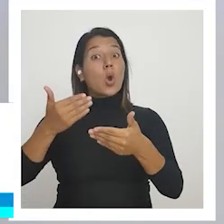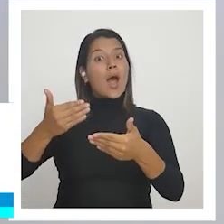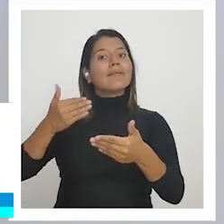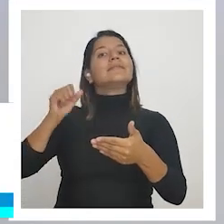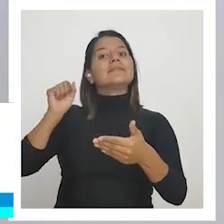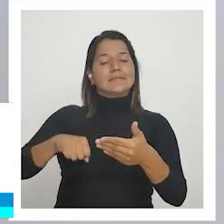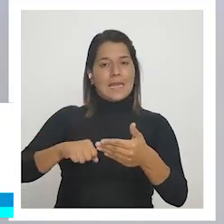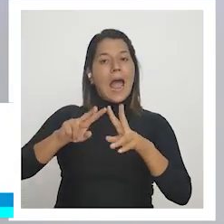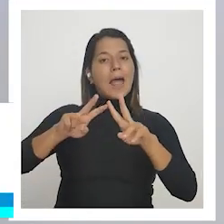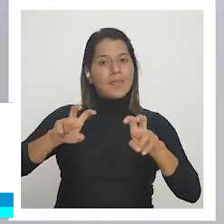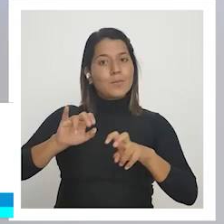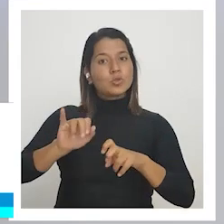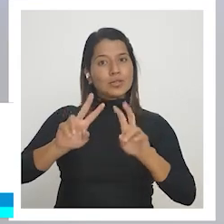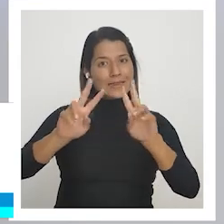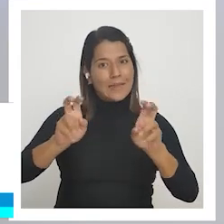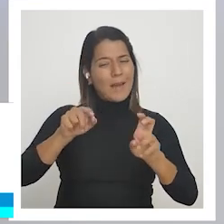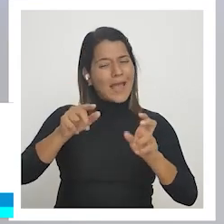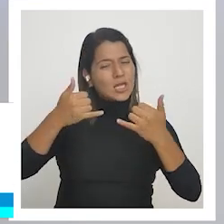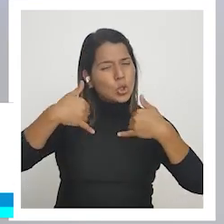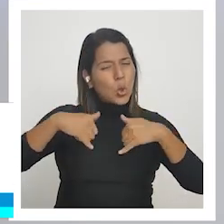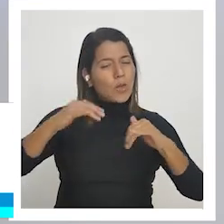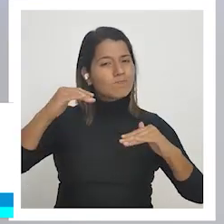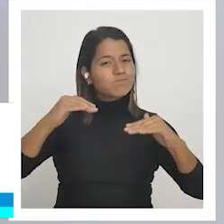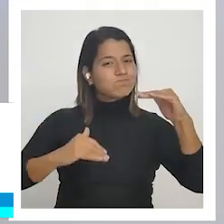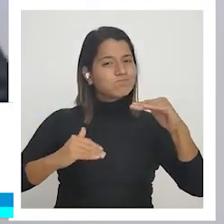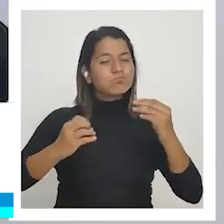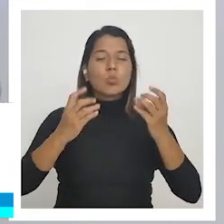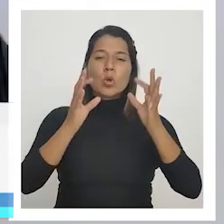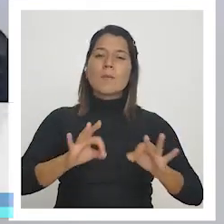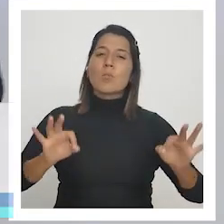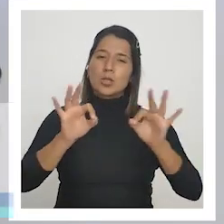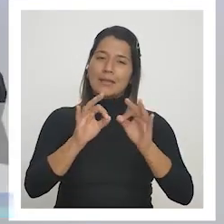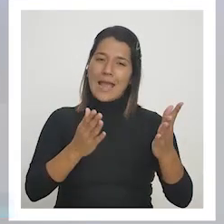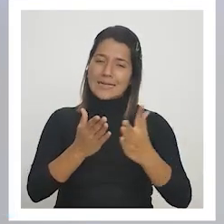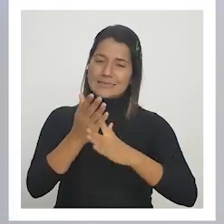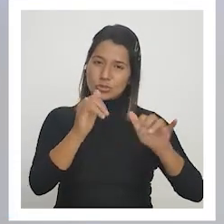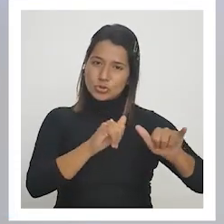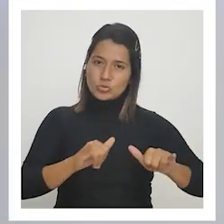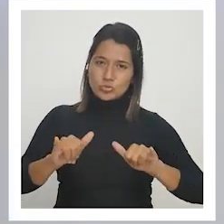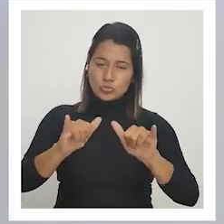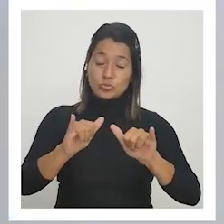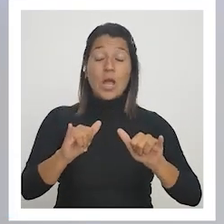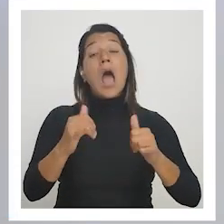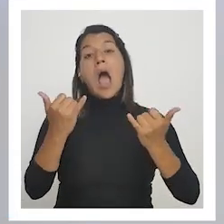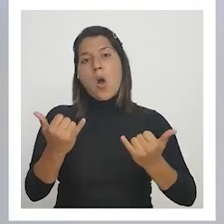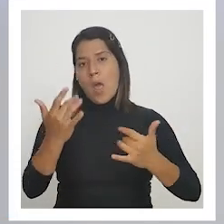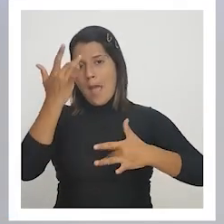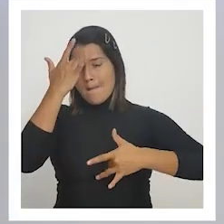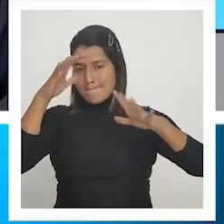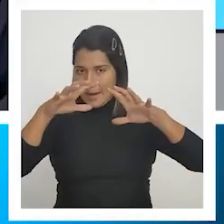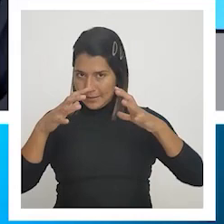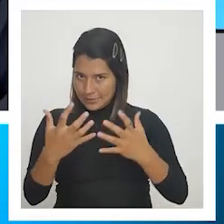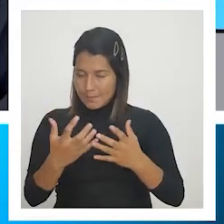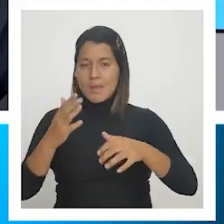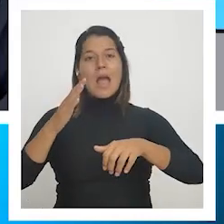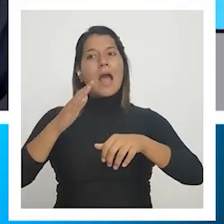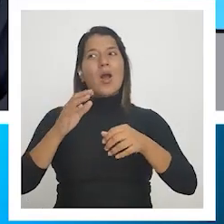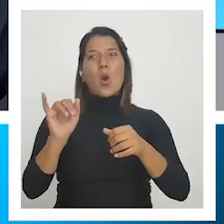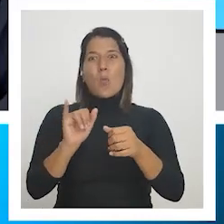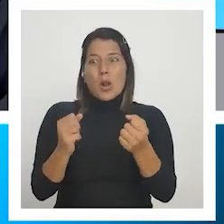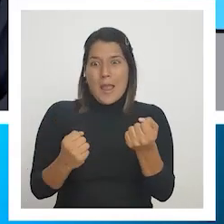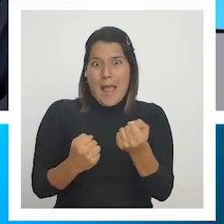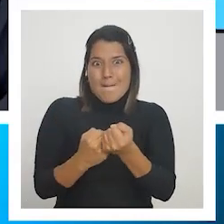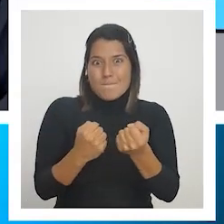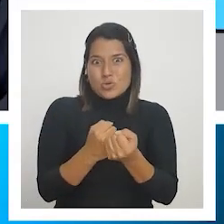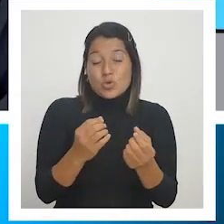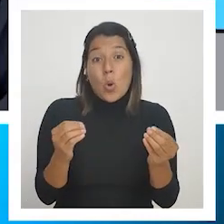ahí tenemos todavía brechas importantes, a pesar de la pandemia, porque la pandemia aceleró mucho el tema del uso de plataformas digitales, todavía tenemos